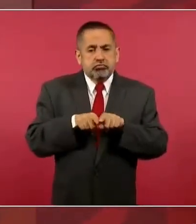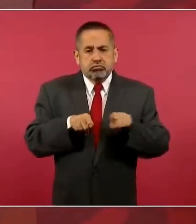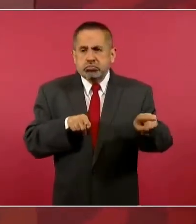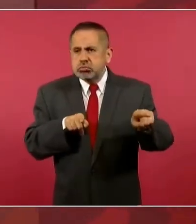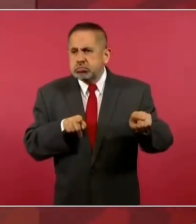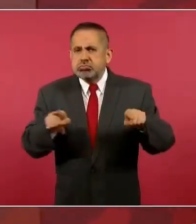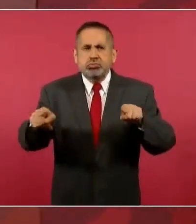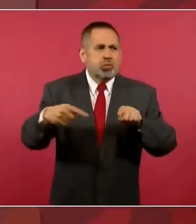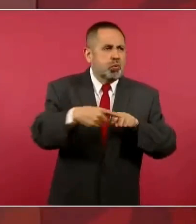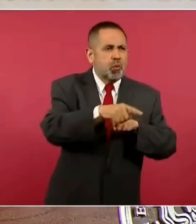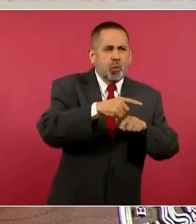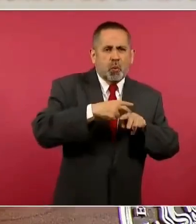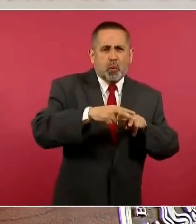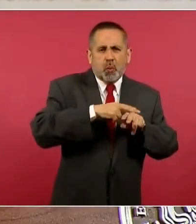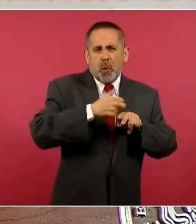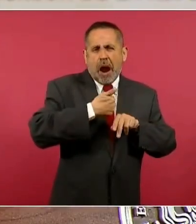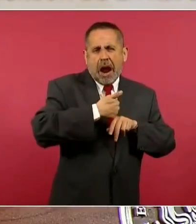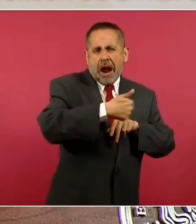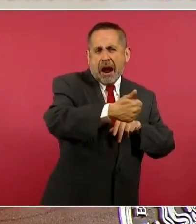con ferrocarriles,